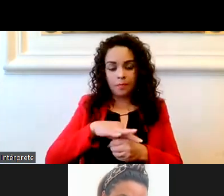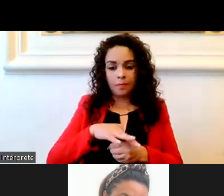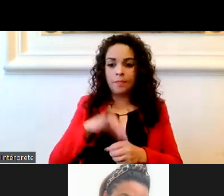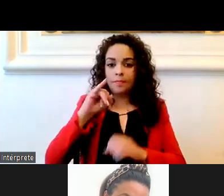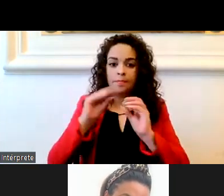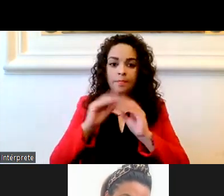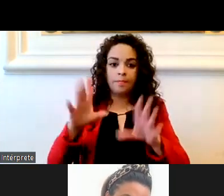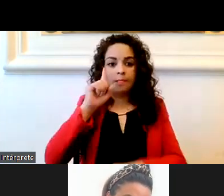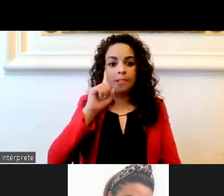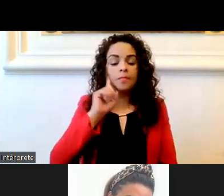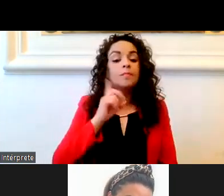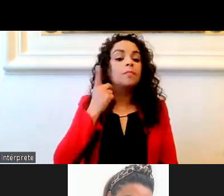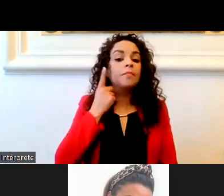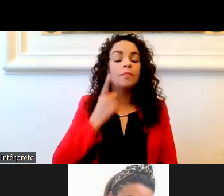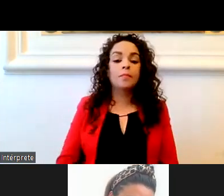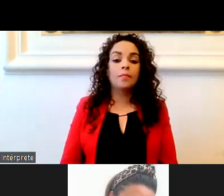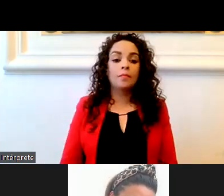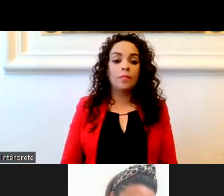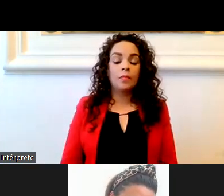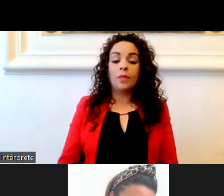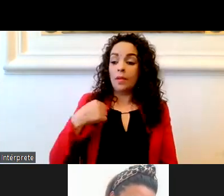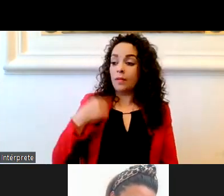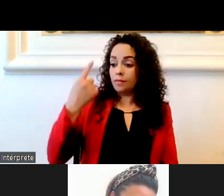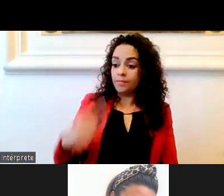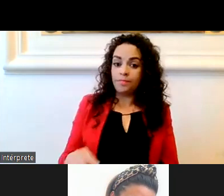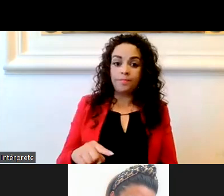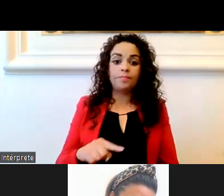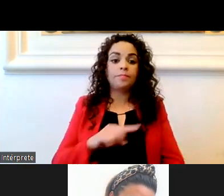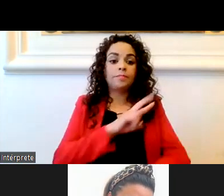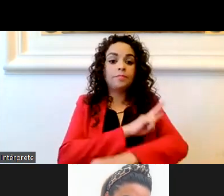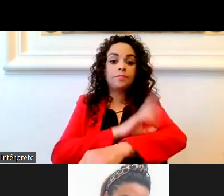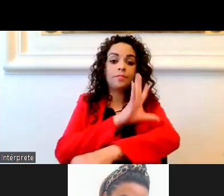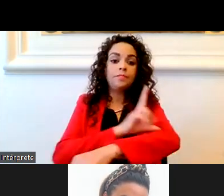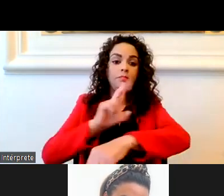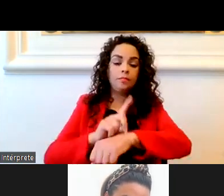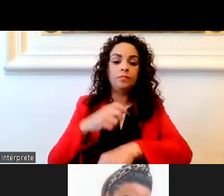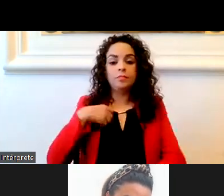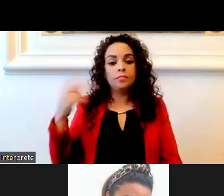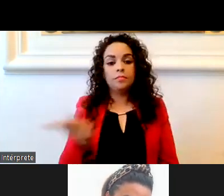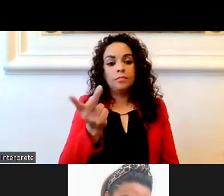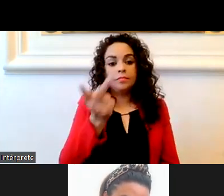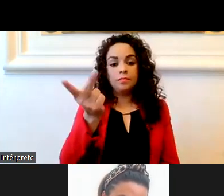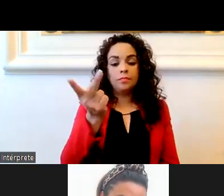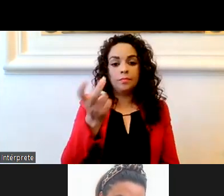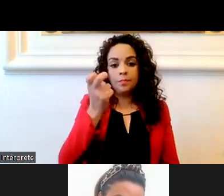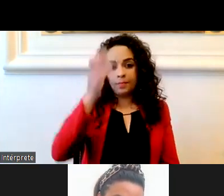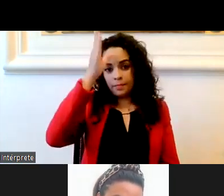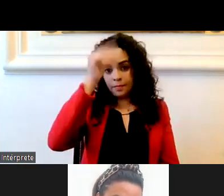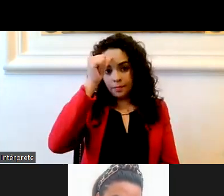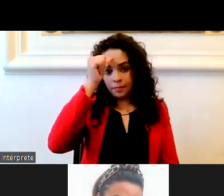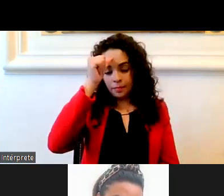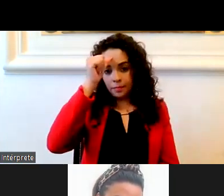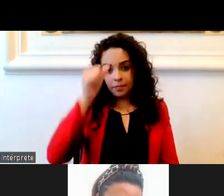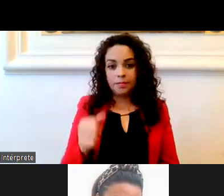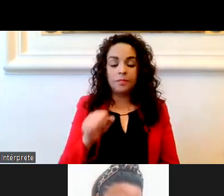diputada vicecoordinadora. Por instrucciones de la vicecoordinadora, se somete a votación el presente acuerdo, por lo que procederé a mencionar su nombre